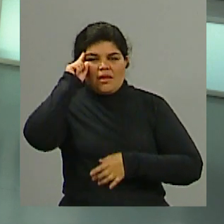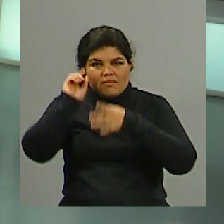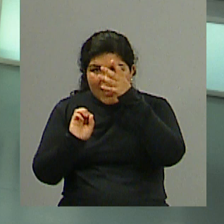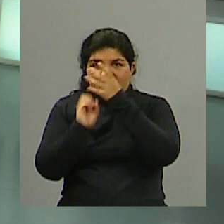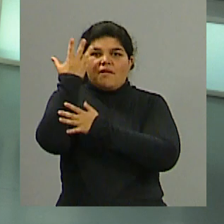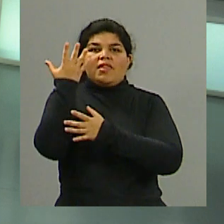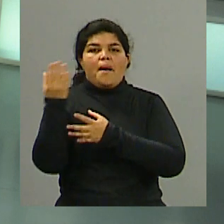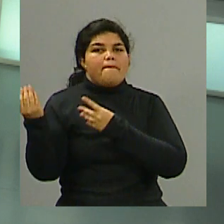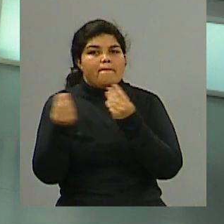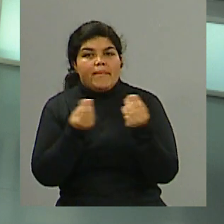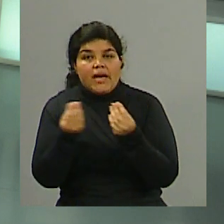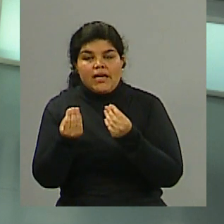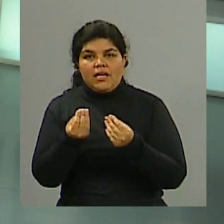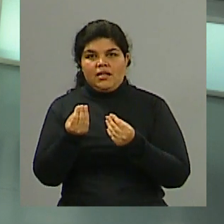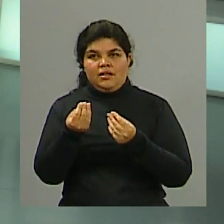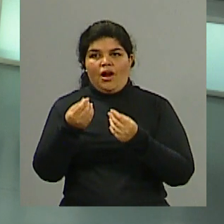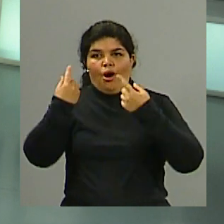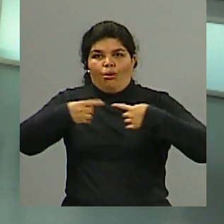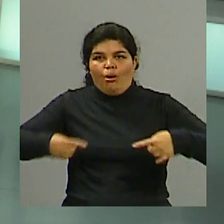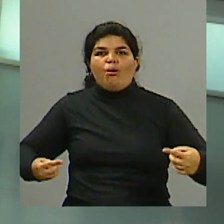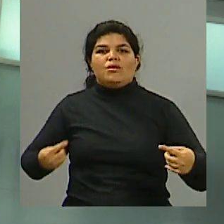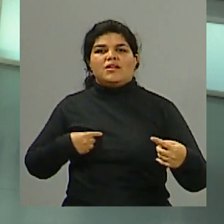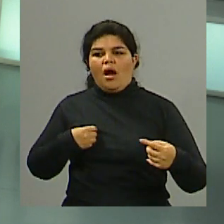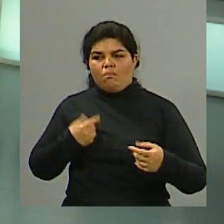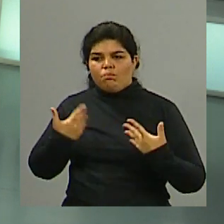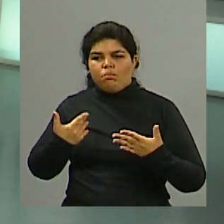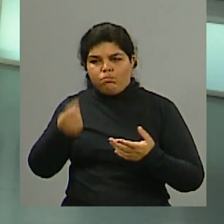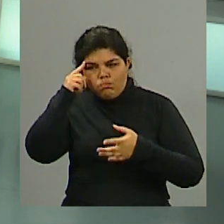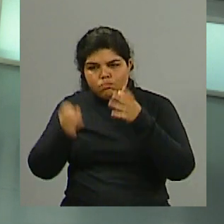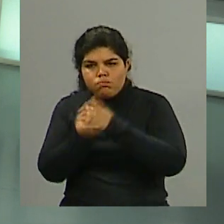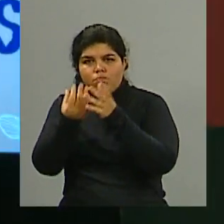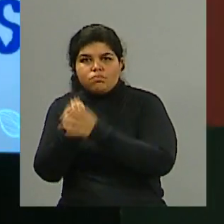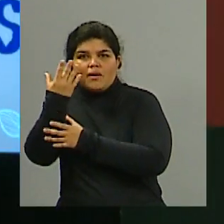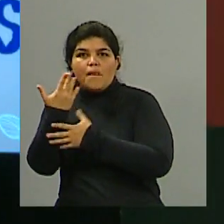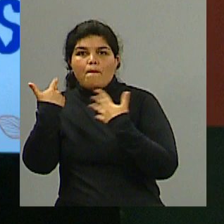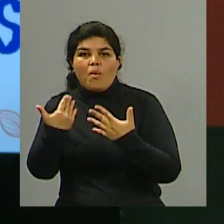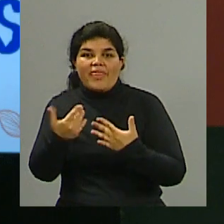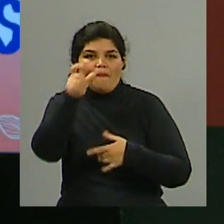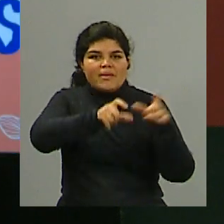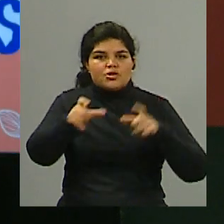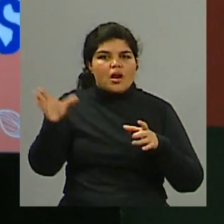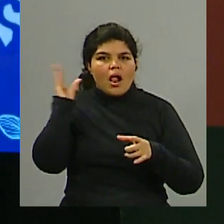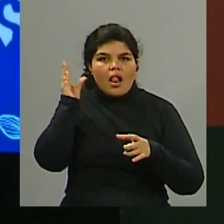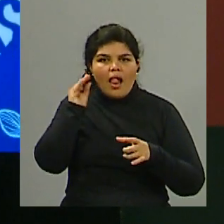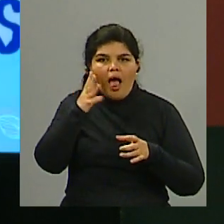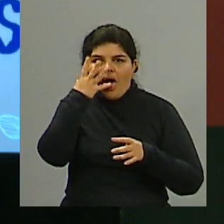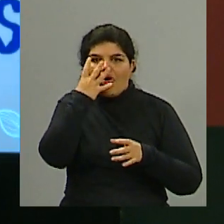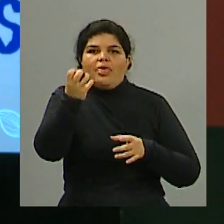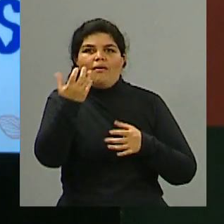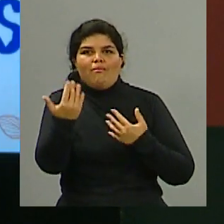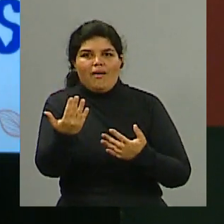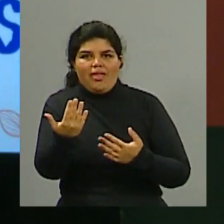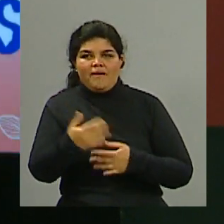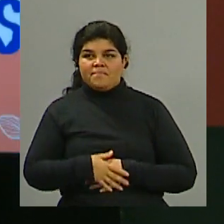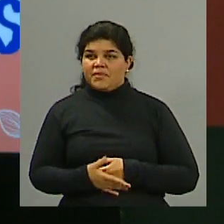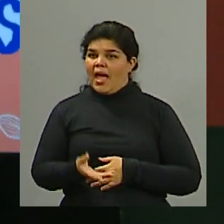¿sí? Para hacer contenidos de radio y atrapar a la audiencia. Totalmente, y por eso sigue en esa vigencia. Yo aporto un dato, ¿no?